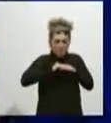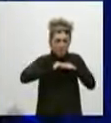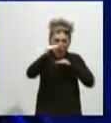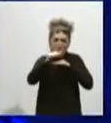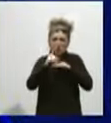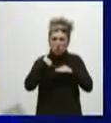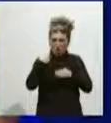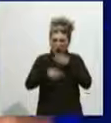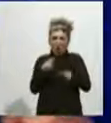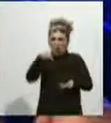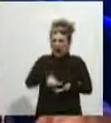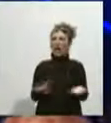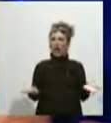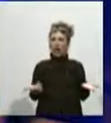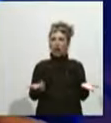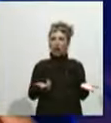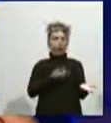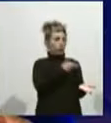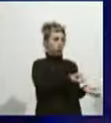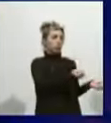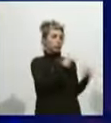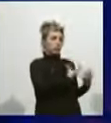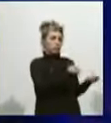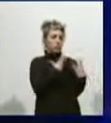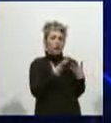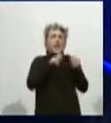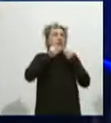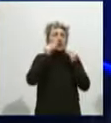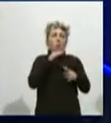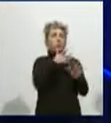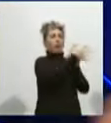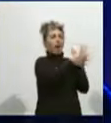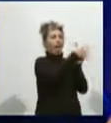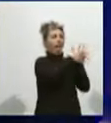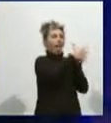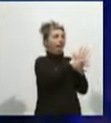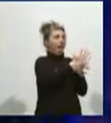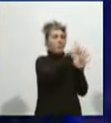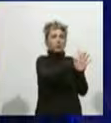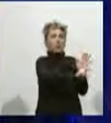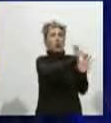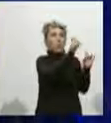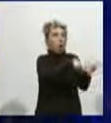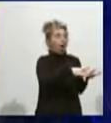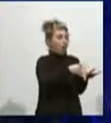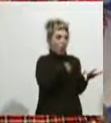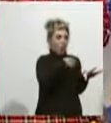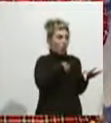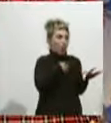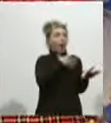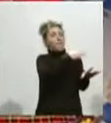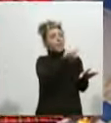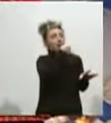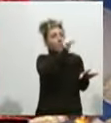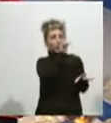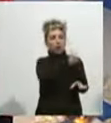aquí? ¿Qué haces? Contarnos historias, Matías, porque tú además las cuentas como nadie y además con nuestro acento, ¿o no? Sí, sí, además, yo lo